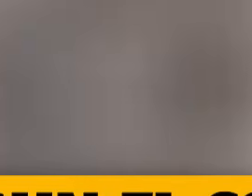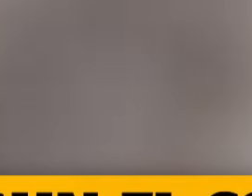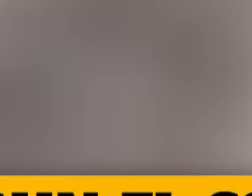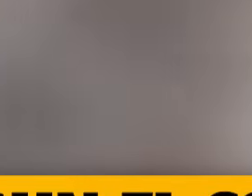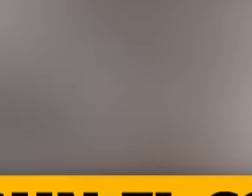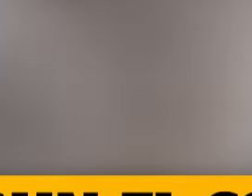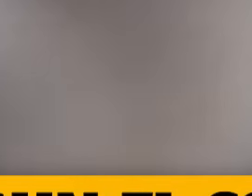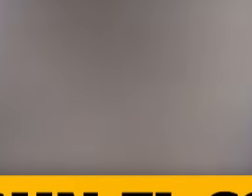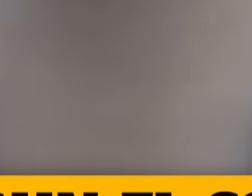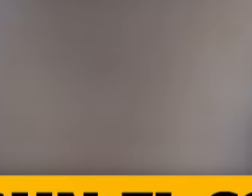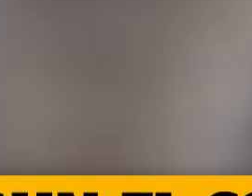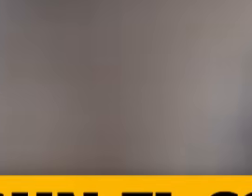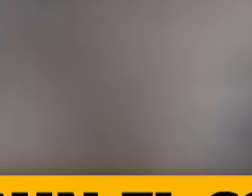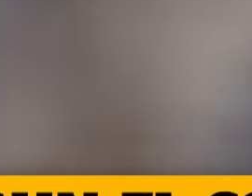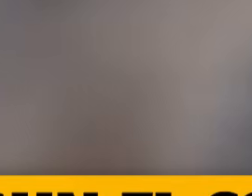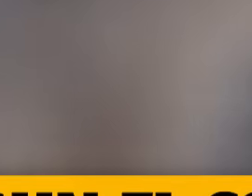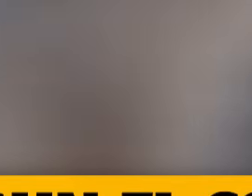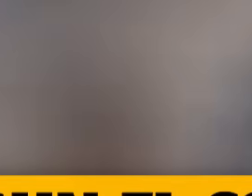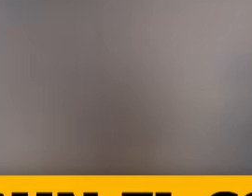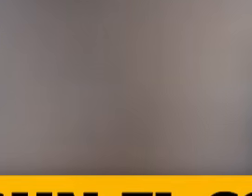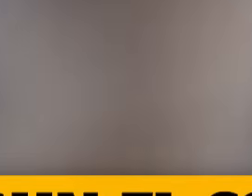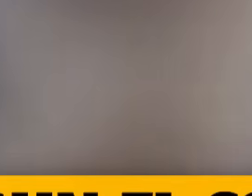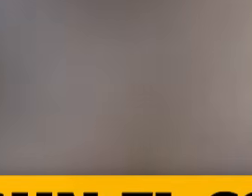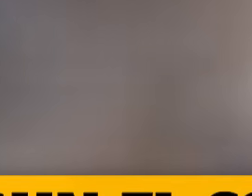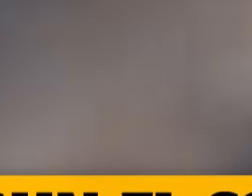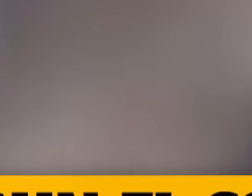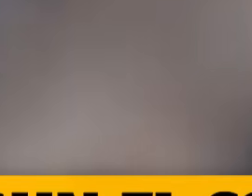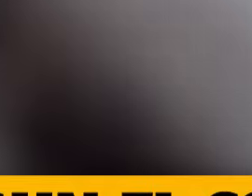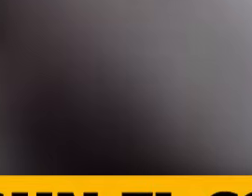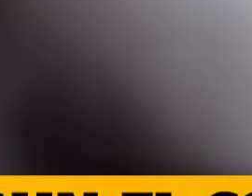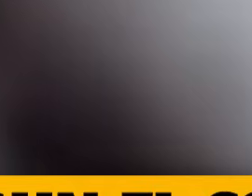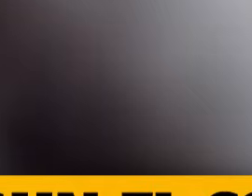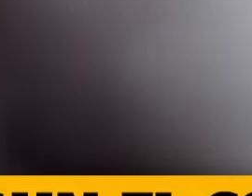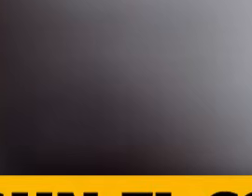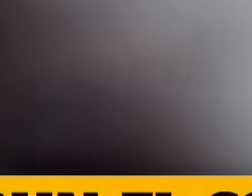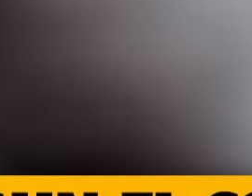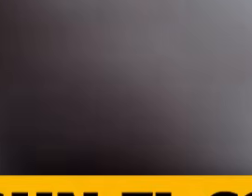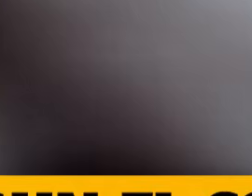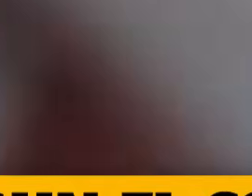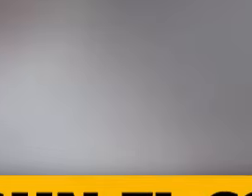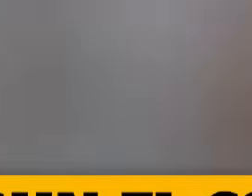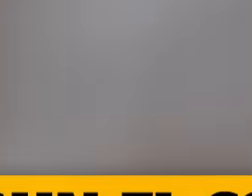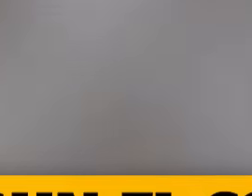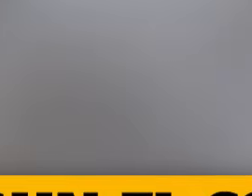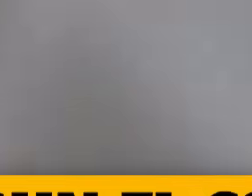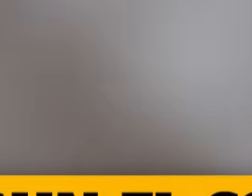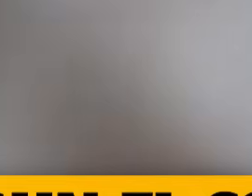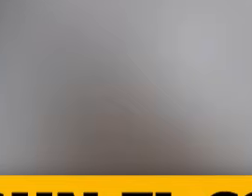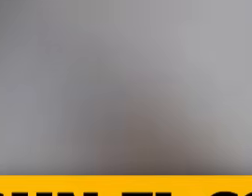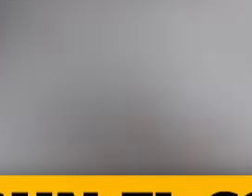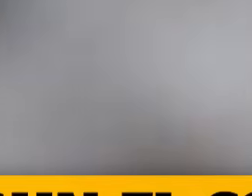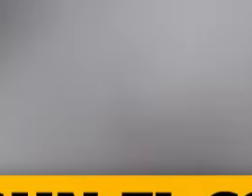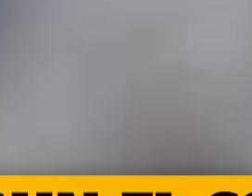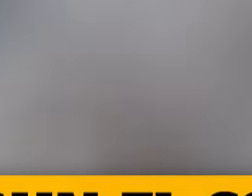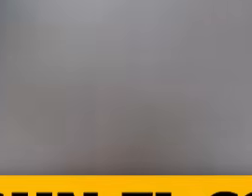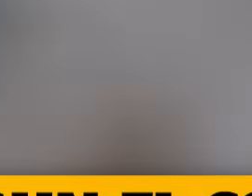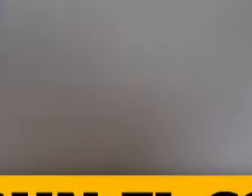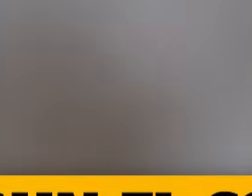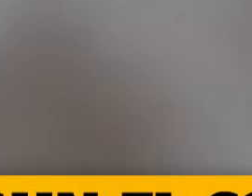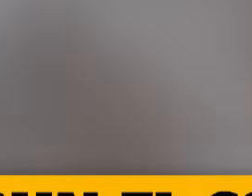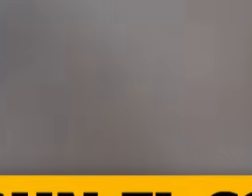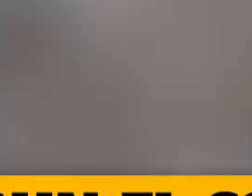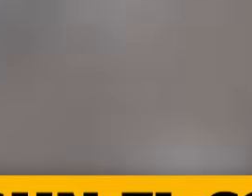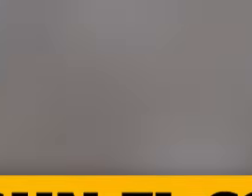personas. Muchas víctimas, señores, lamentablemente, tras este suceso con esta tormenta tropical